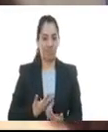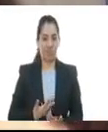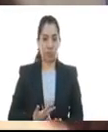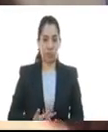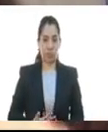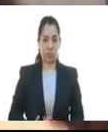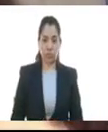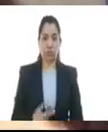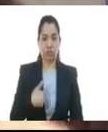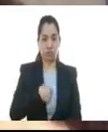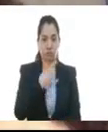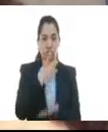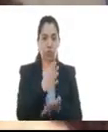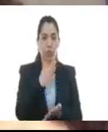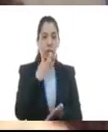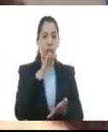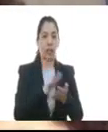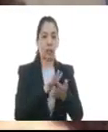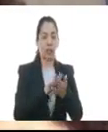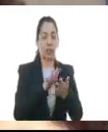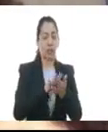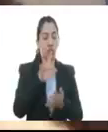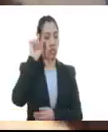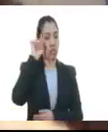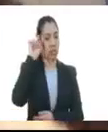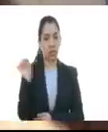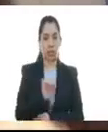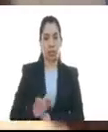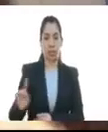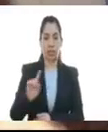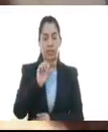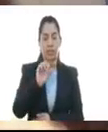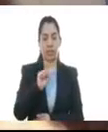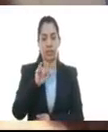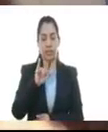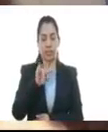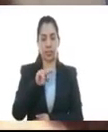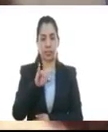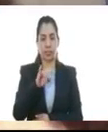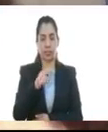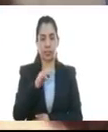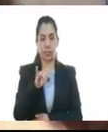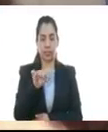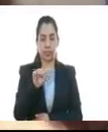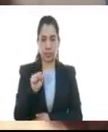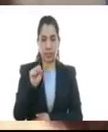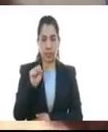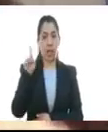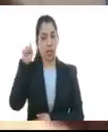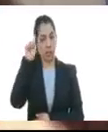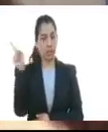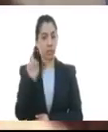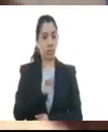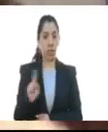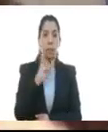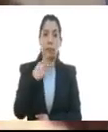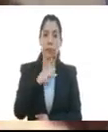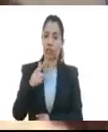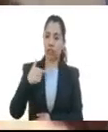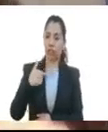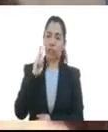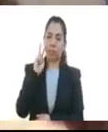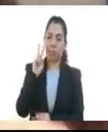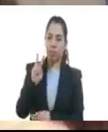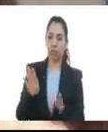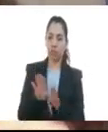de Cieneguillas, en Zacatecas, y porque ellos tenían además como un reconocimiento especial de